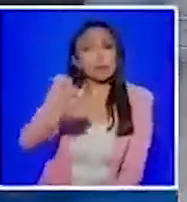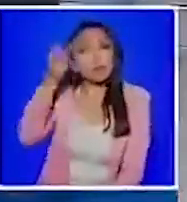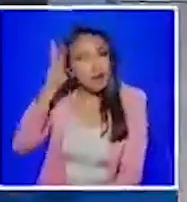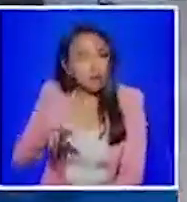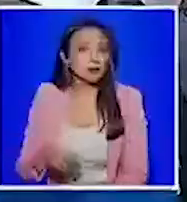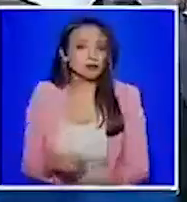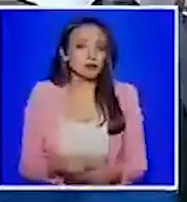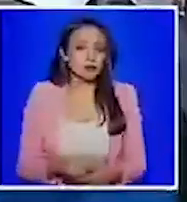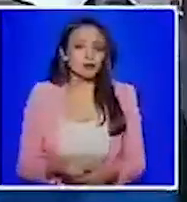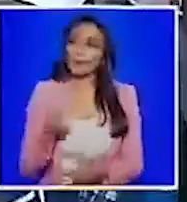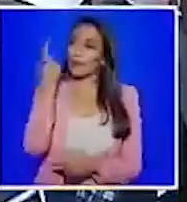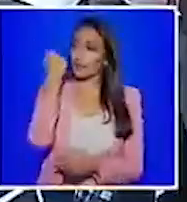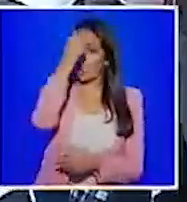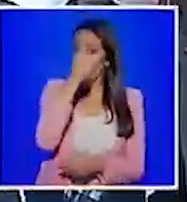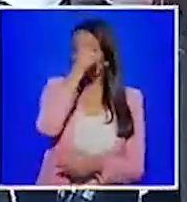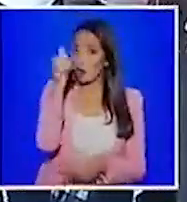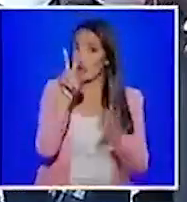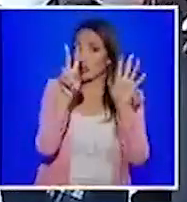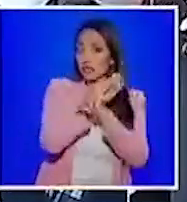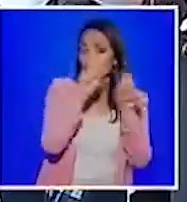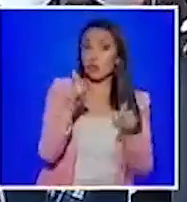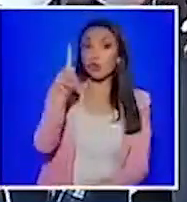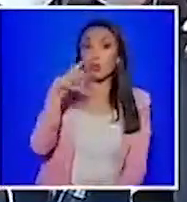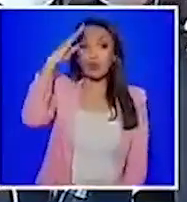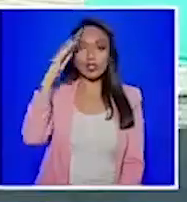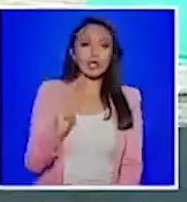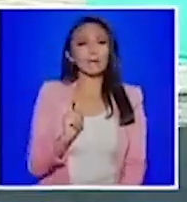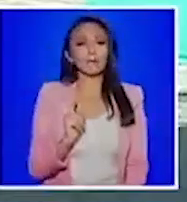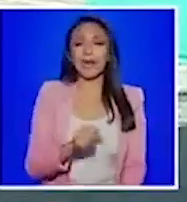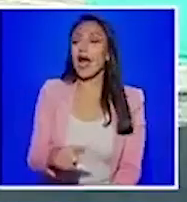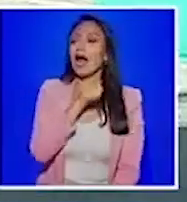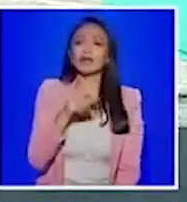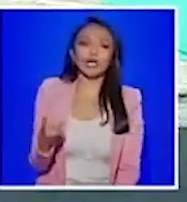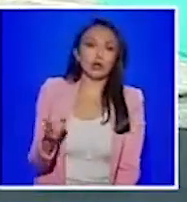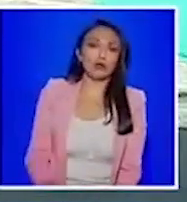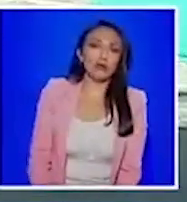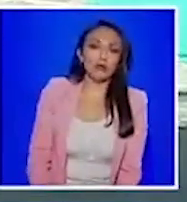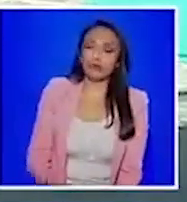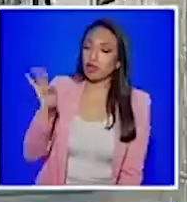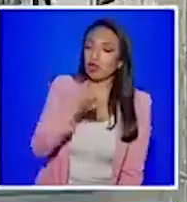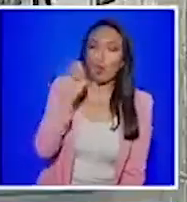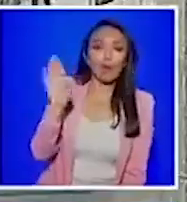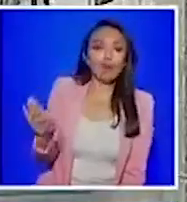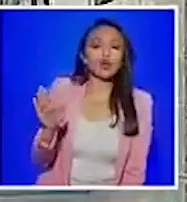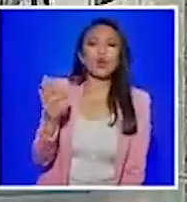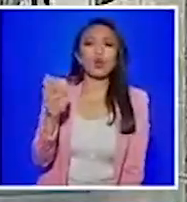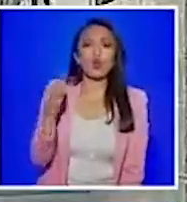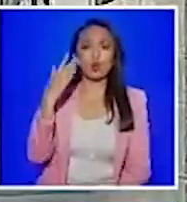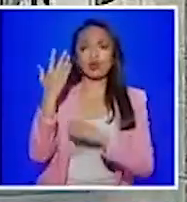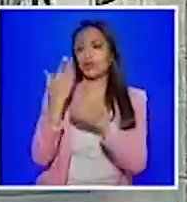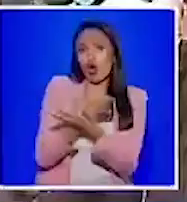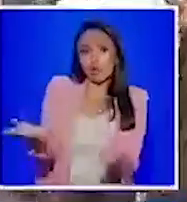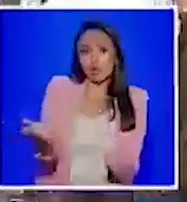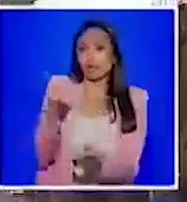el día domingo a la cita al medio le asaltaron a un policía de servicio activo de asaltar le fueron quitando su scooters de su